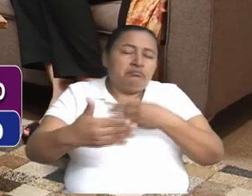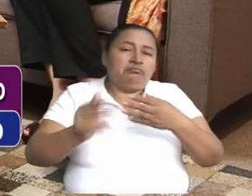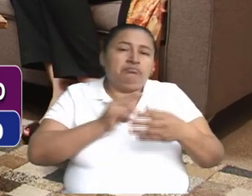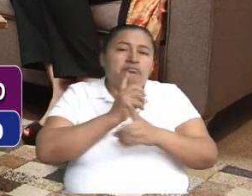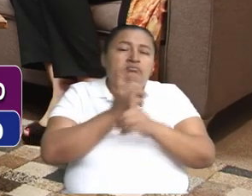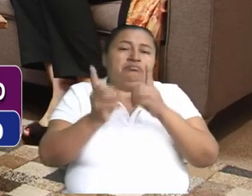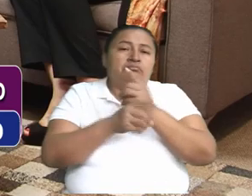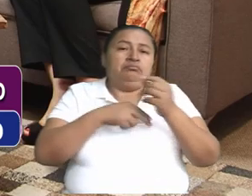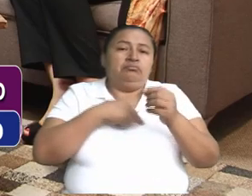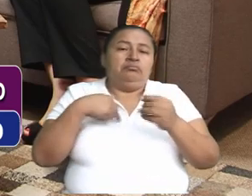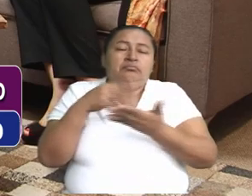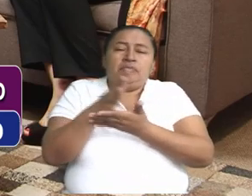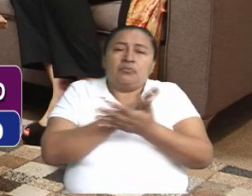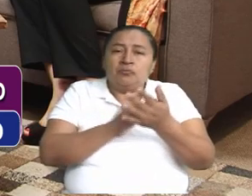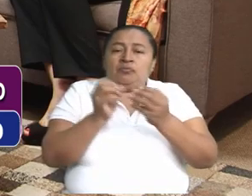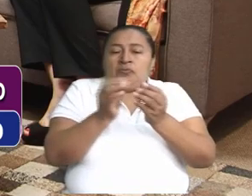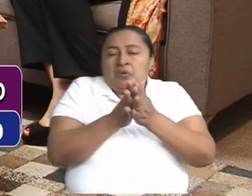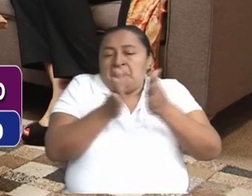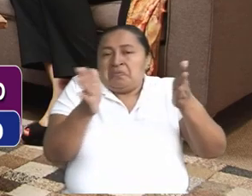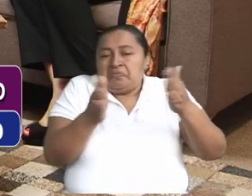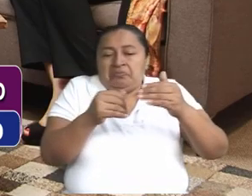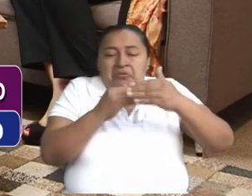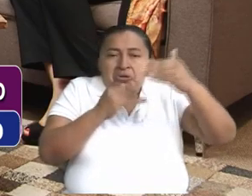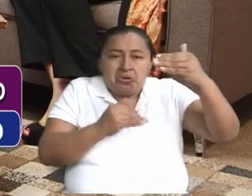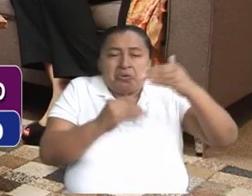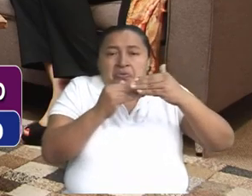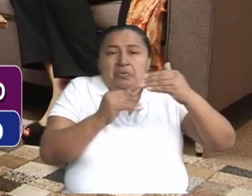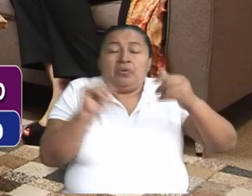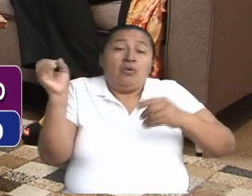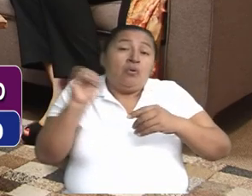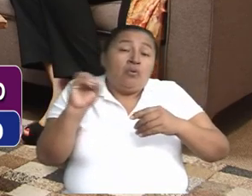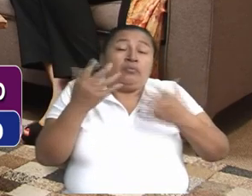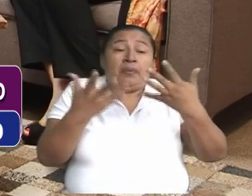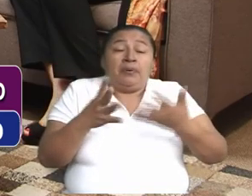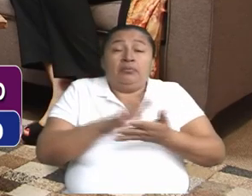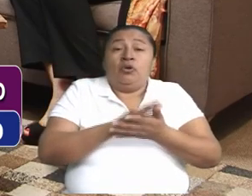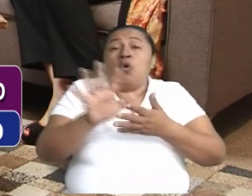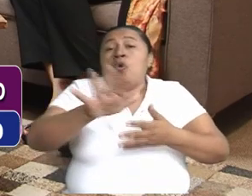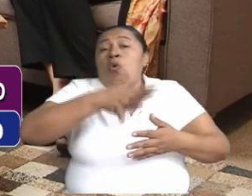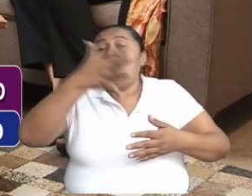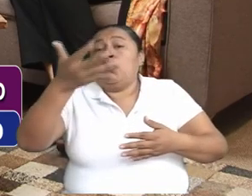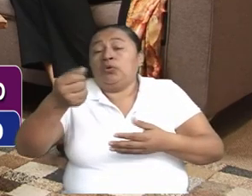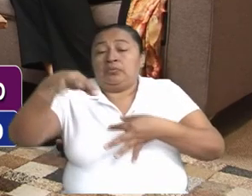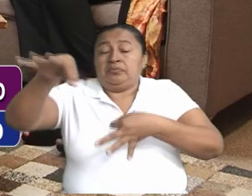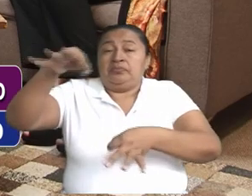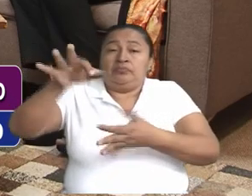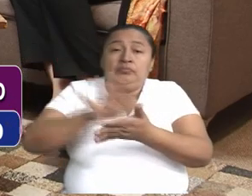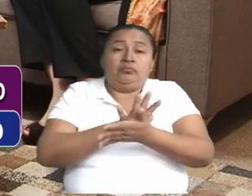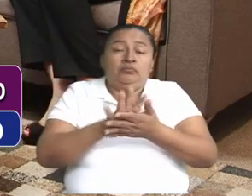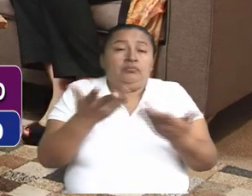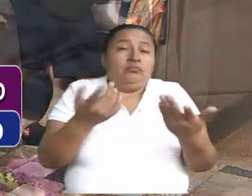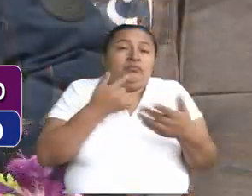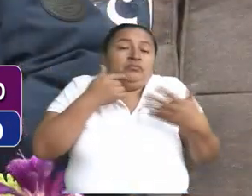hacerle algunas ampliaciones o quizás tengamos que sacar otro documento. Porque